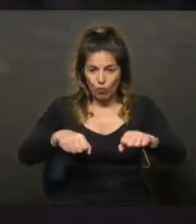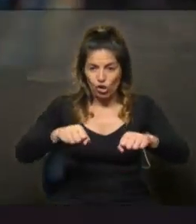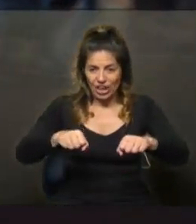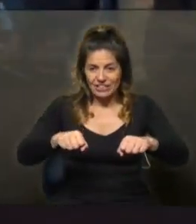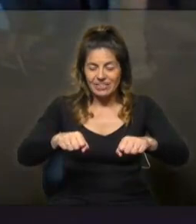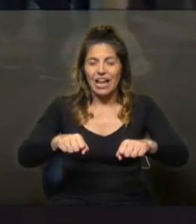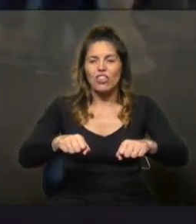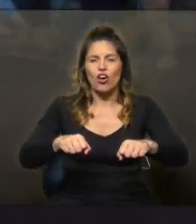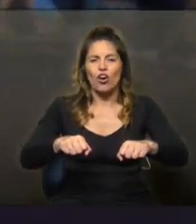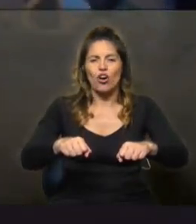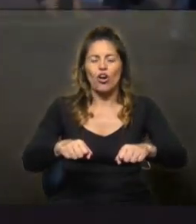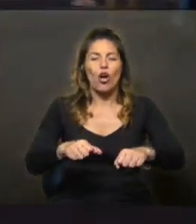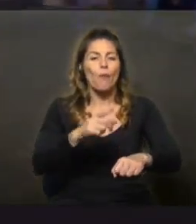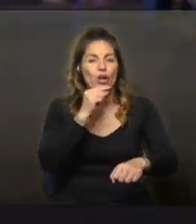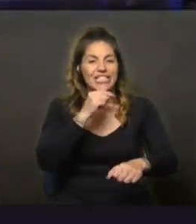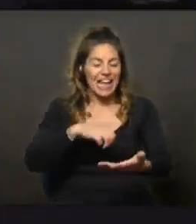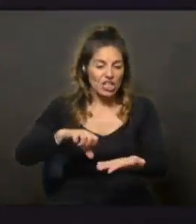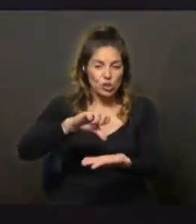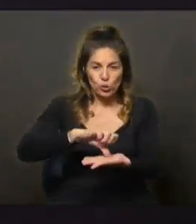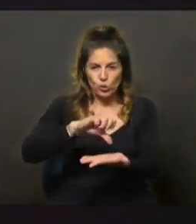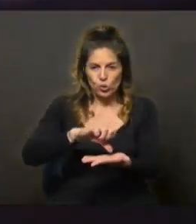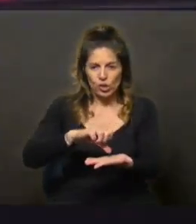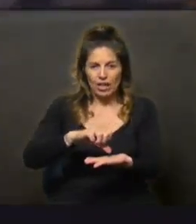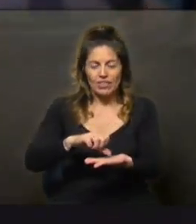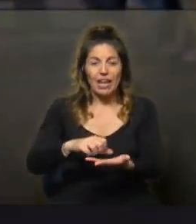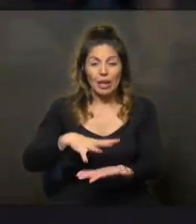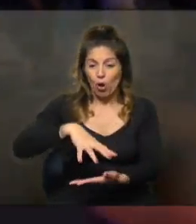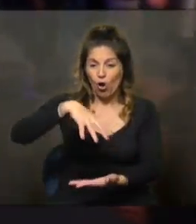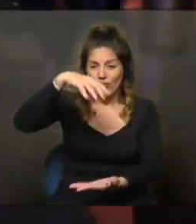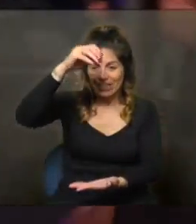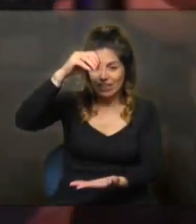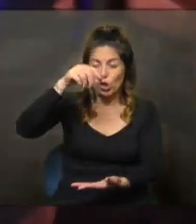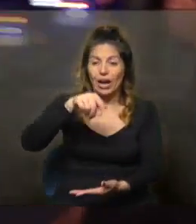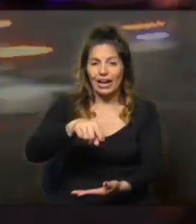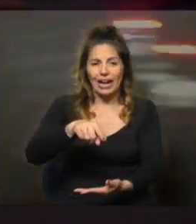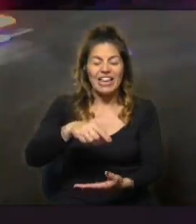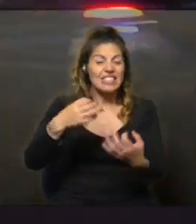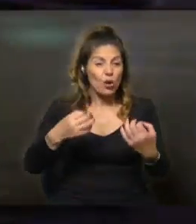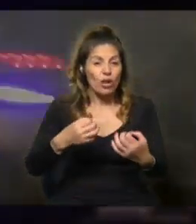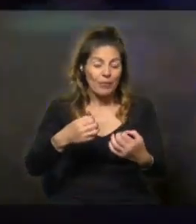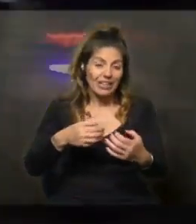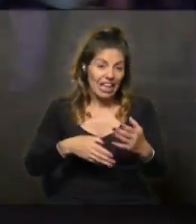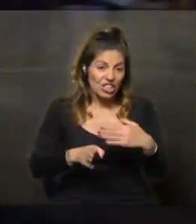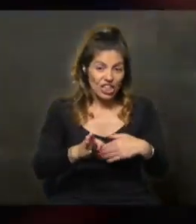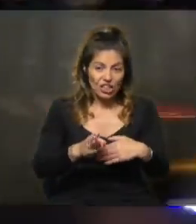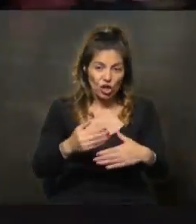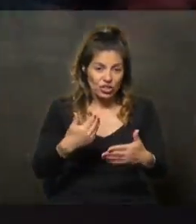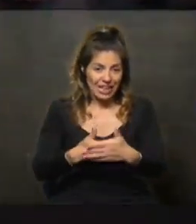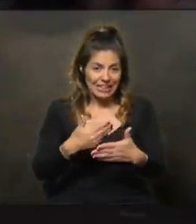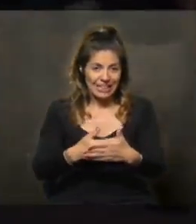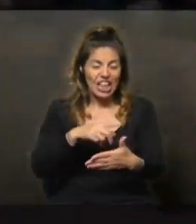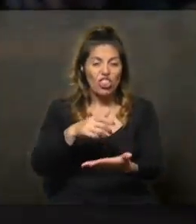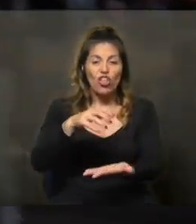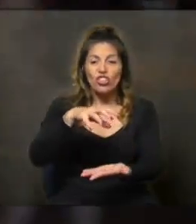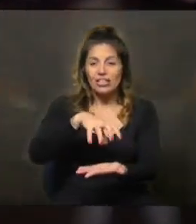policía de la ciudad estamos en pleno obelisco Seguramente se están dirigiendo aquí cerquita donde está